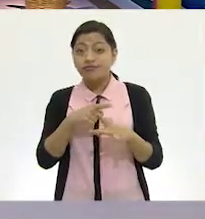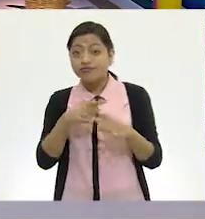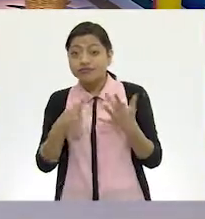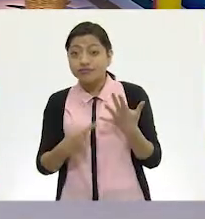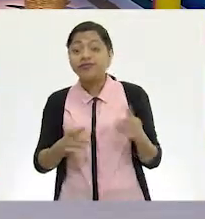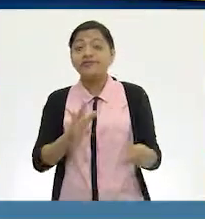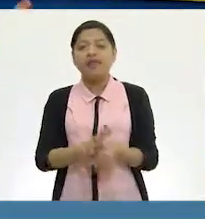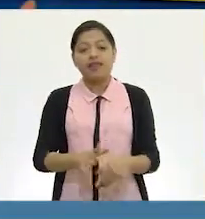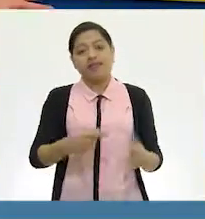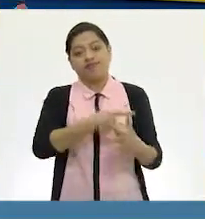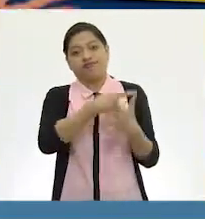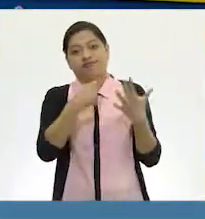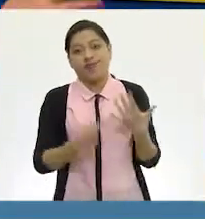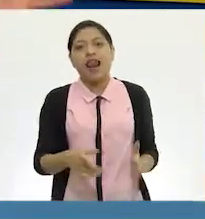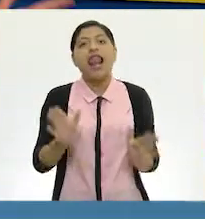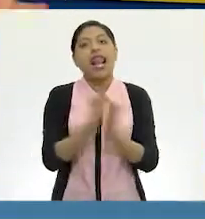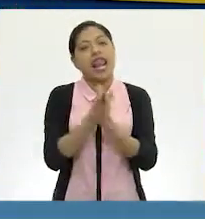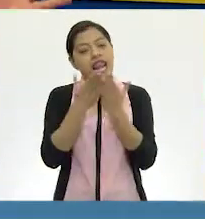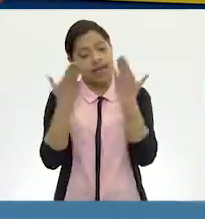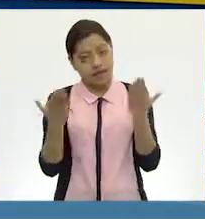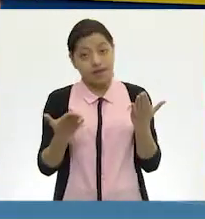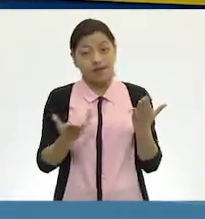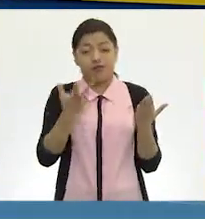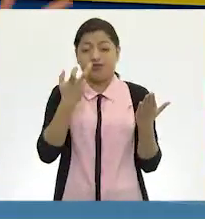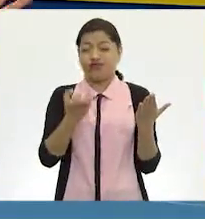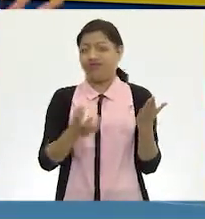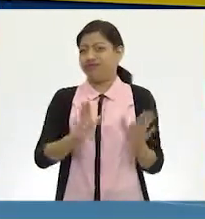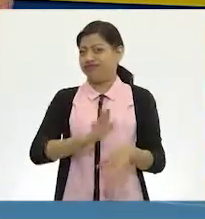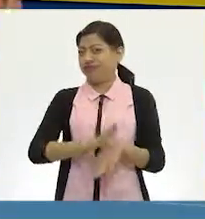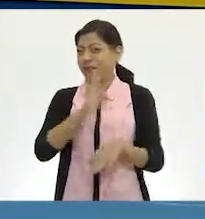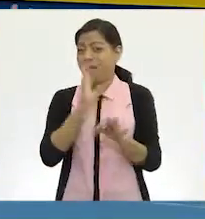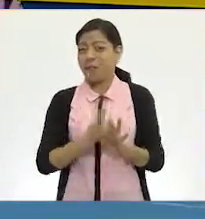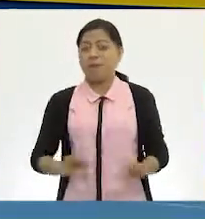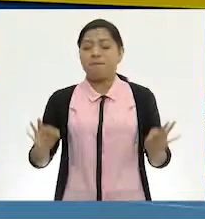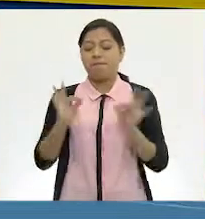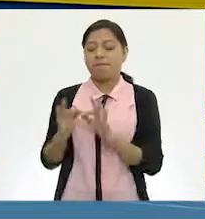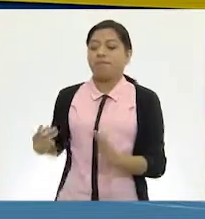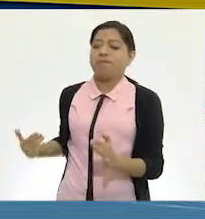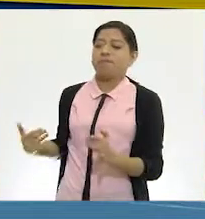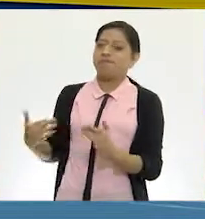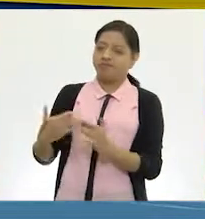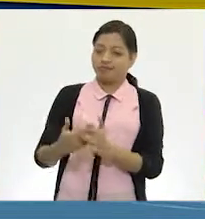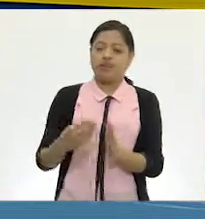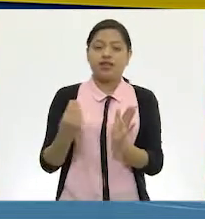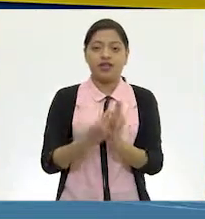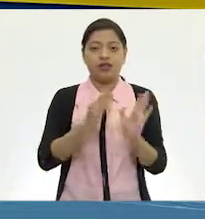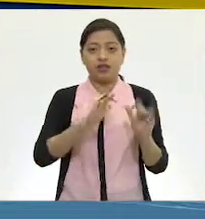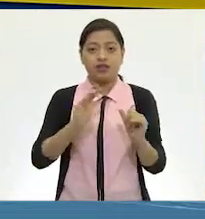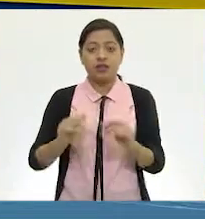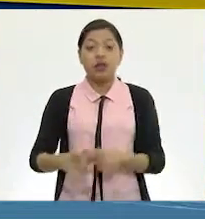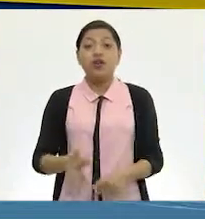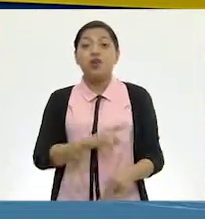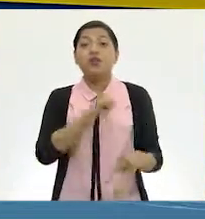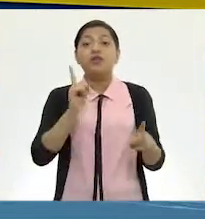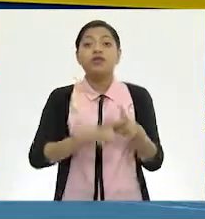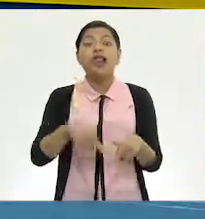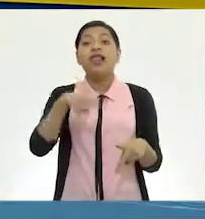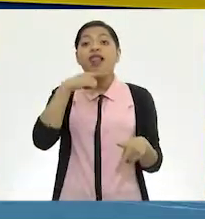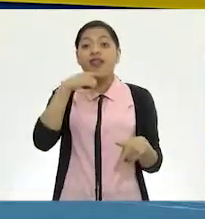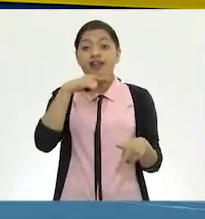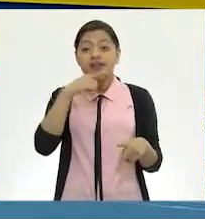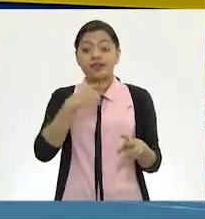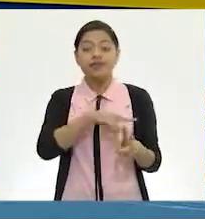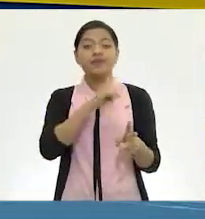necesitar libros. Son, ya sabes, nuestros invitados de honor desde hace algunos programas. También el merecedor, lápiz